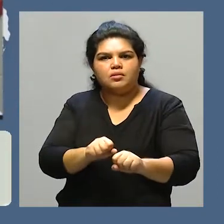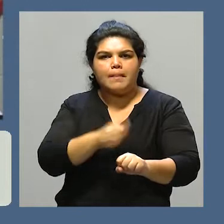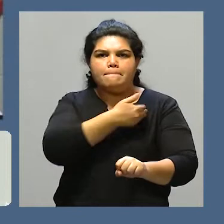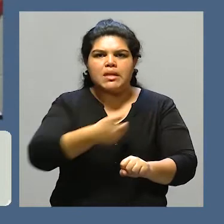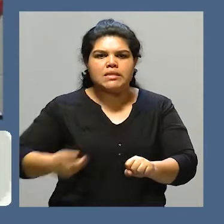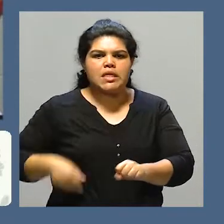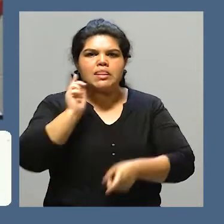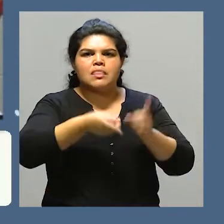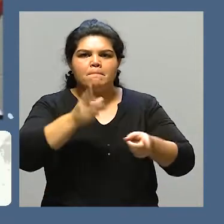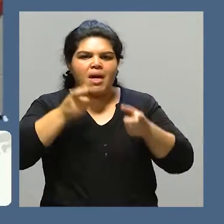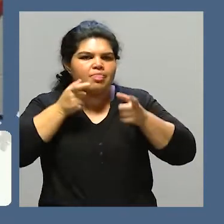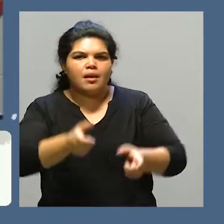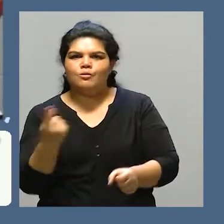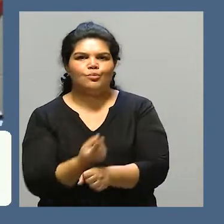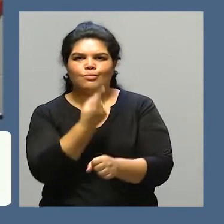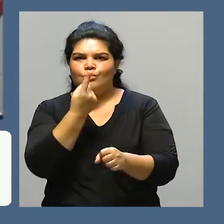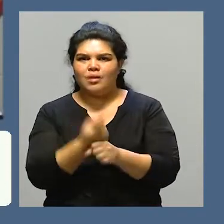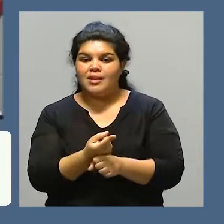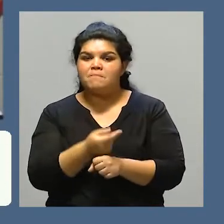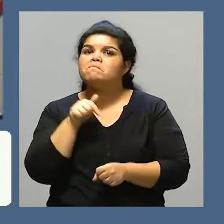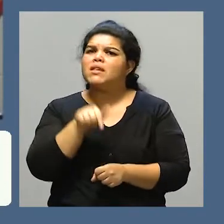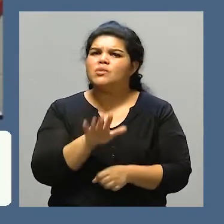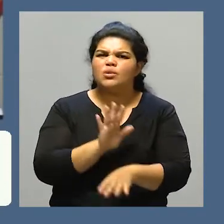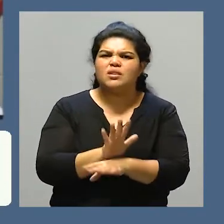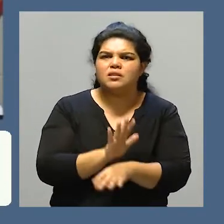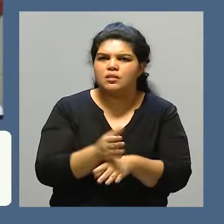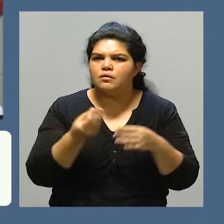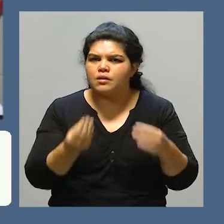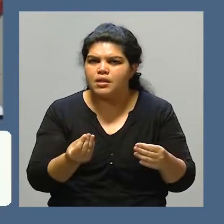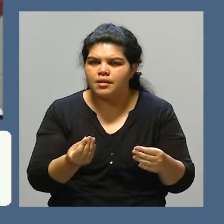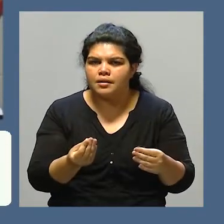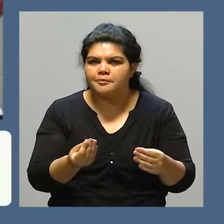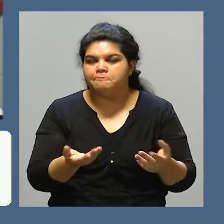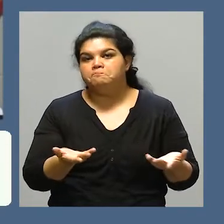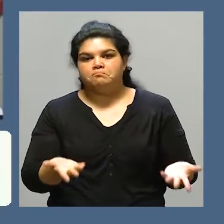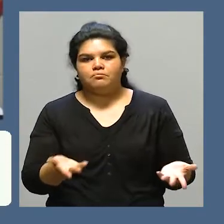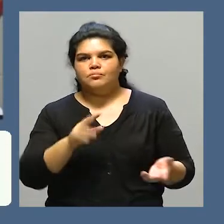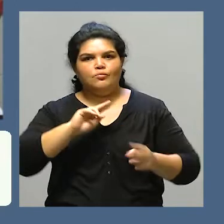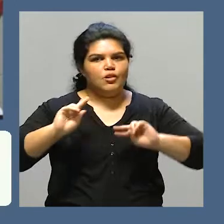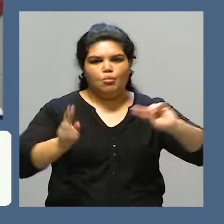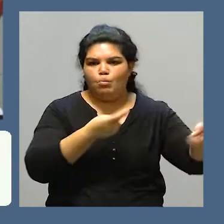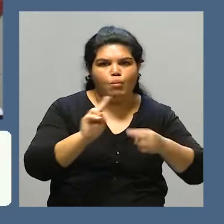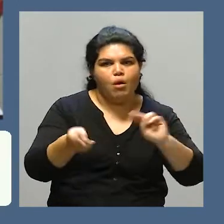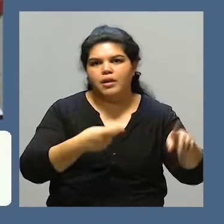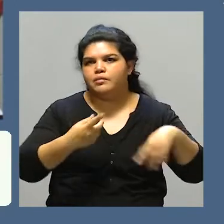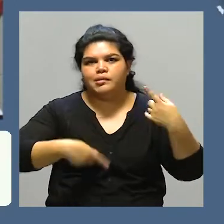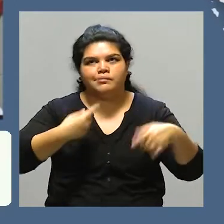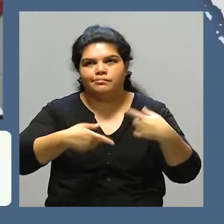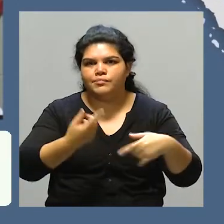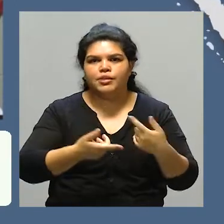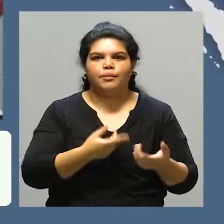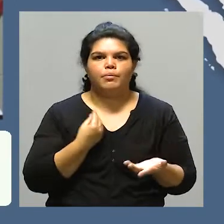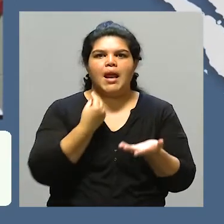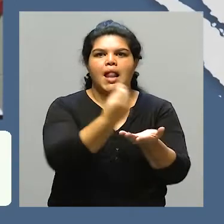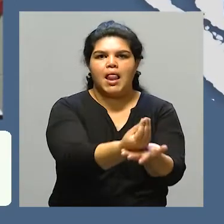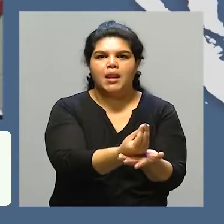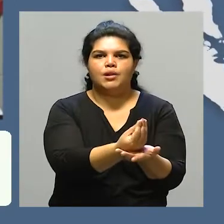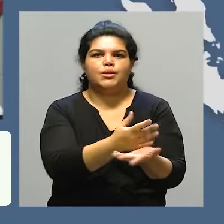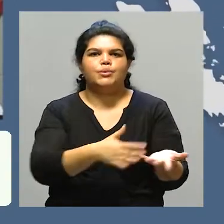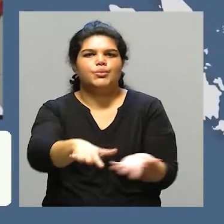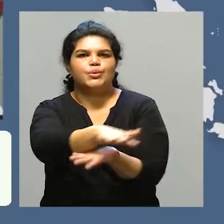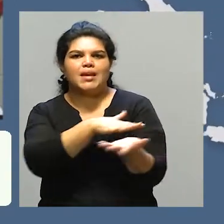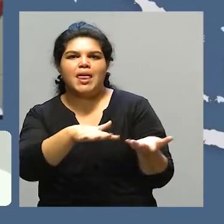que el apoyo político que tendría para una eventual reelección sería nulo. Y respecto de este